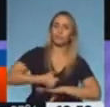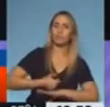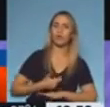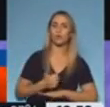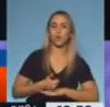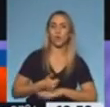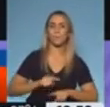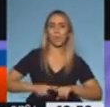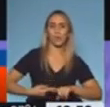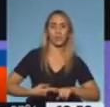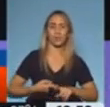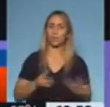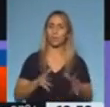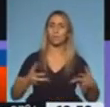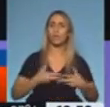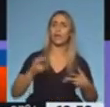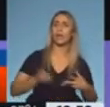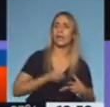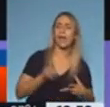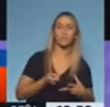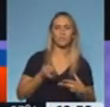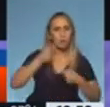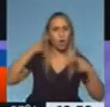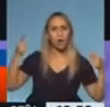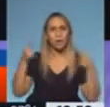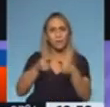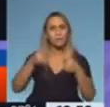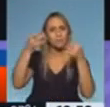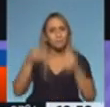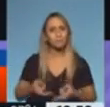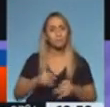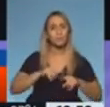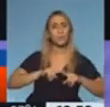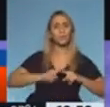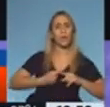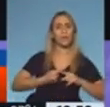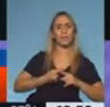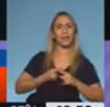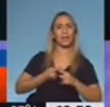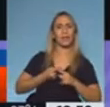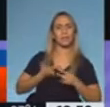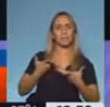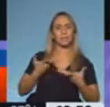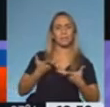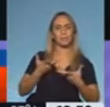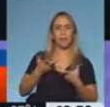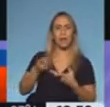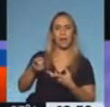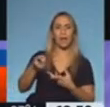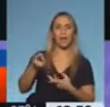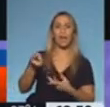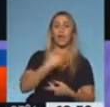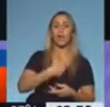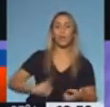punto gremial específico, sino que tienen que ver con el posicionamiento político para tratar de desgastar y